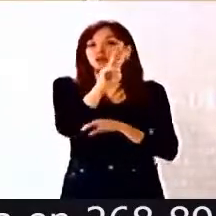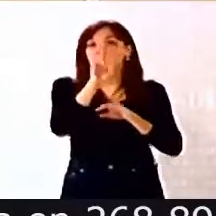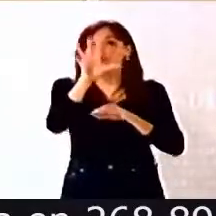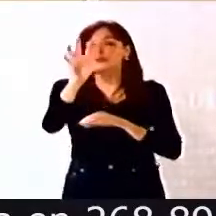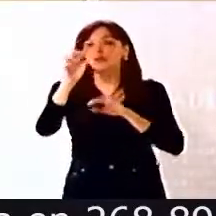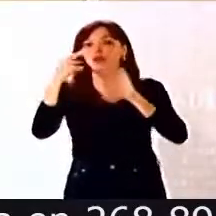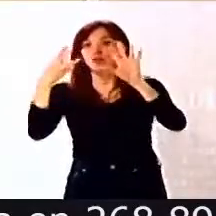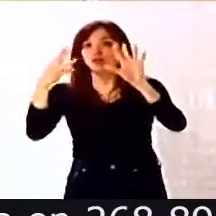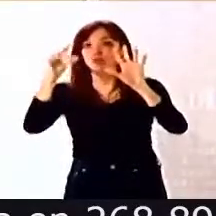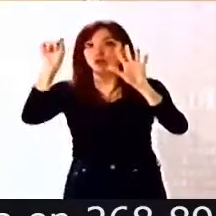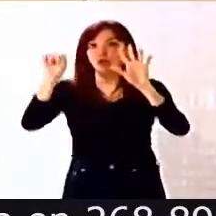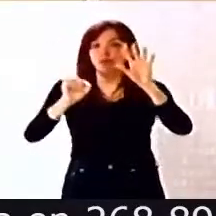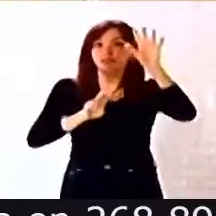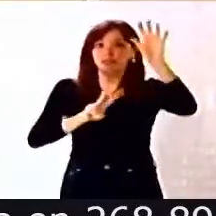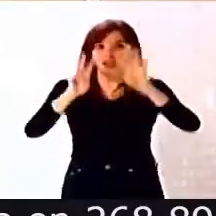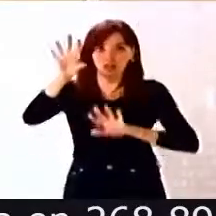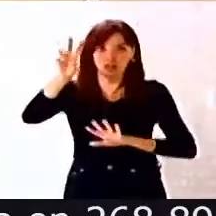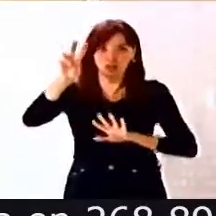258,78.